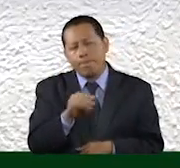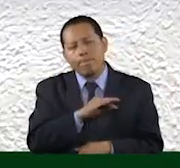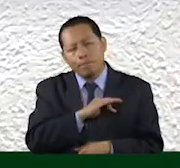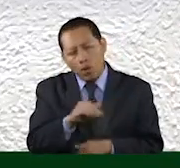paulatino